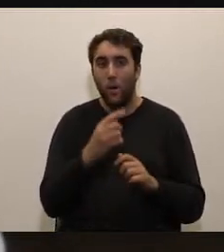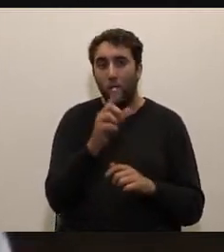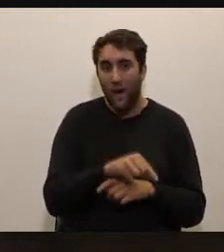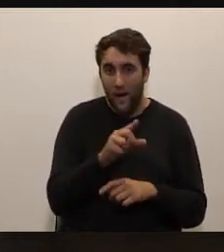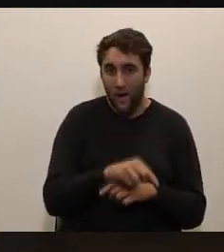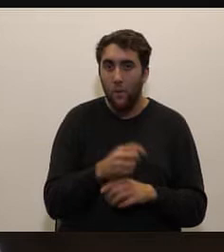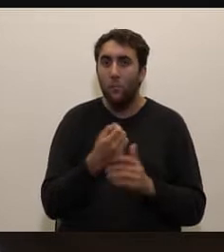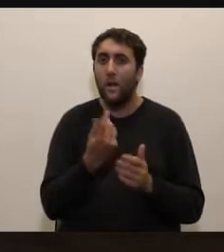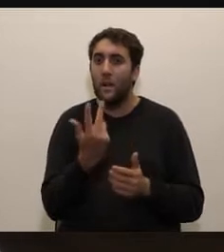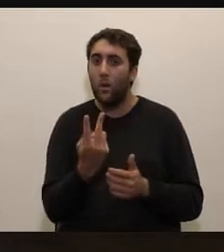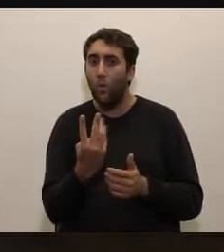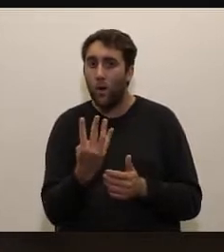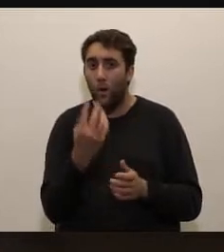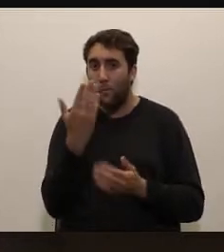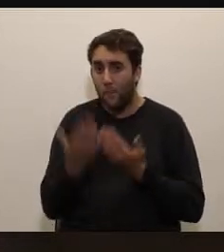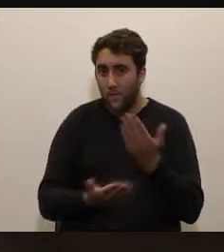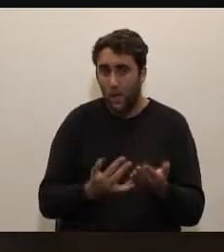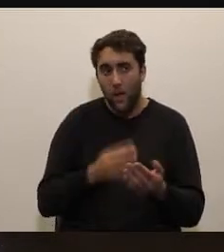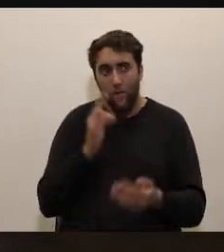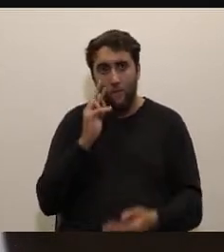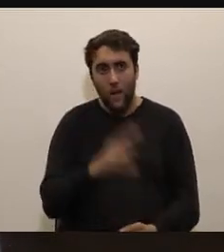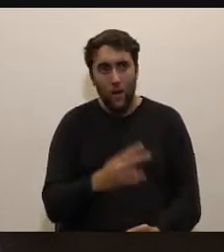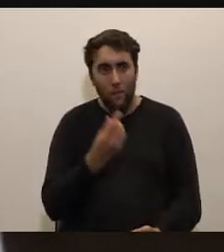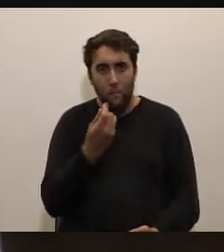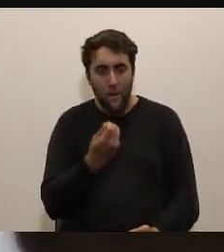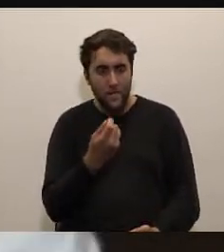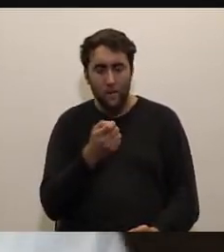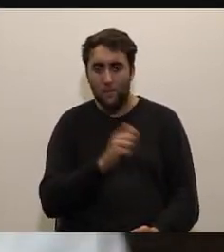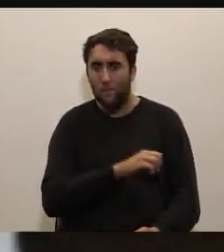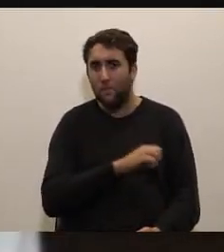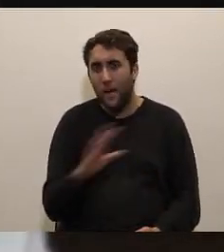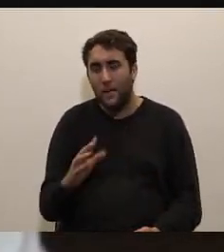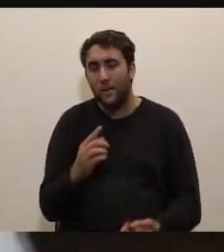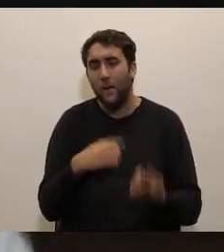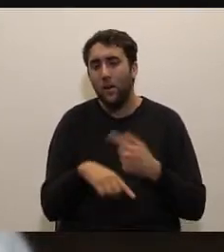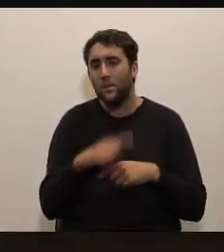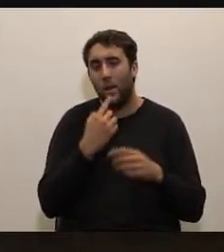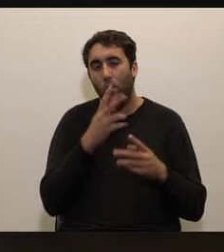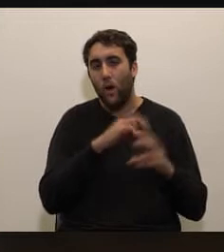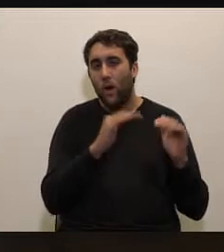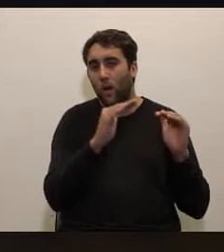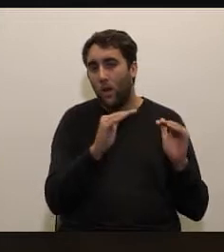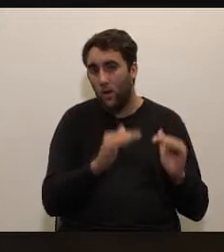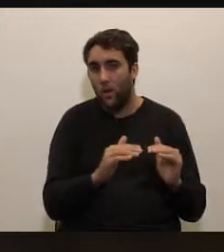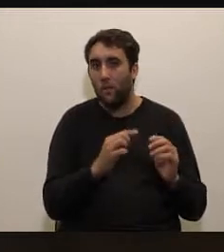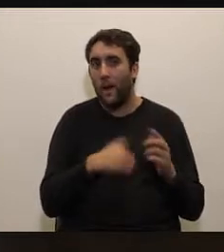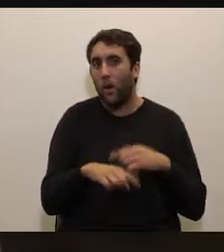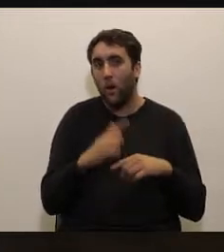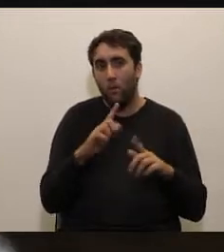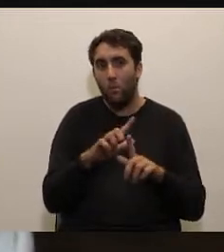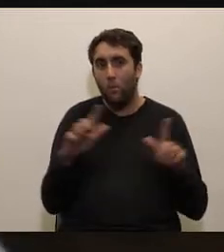sino porque 3 o 4 personas vieron unos precios y que quedaban mal y sintieron la necesidad de bajarlos para no quedar